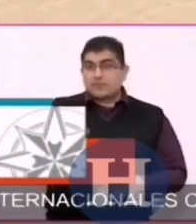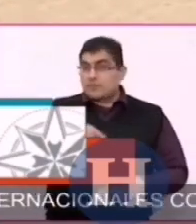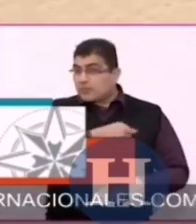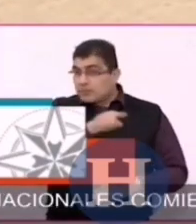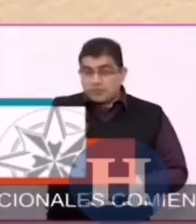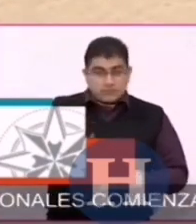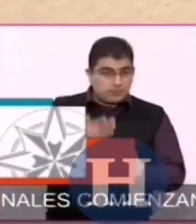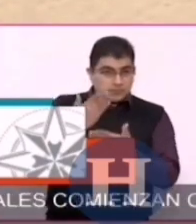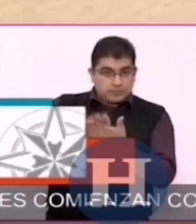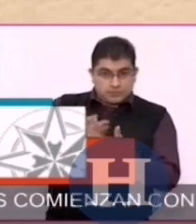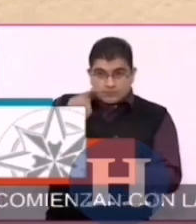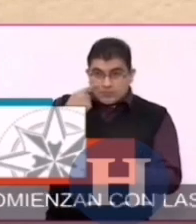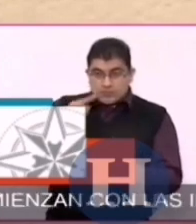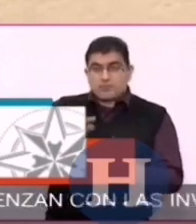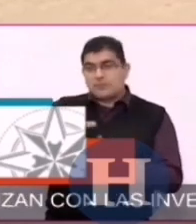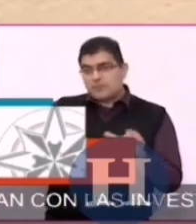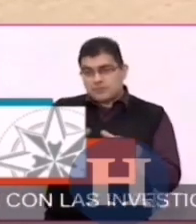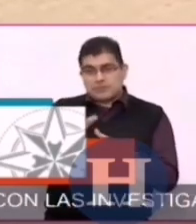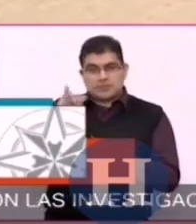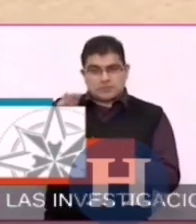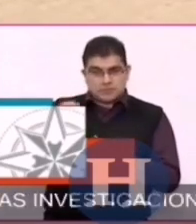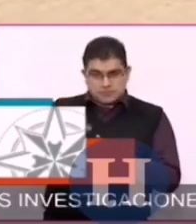Revolución Democrática con el